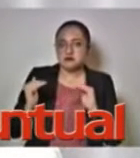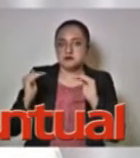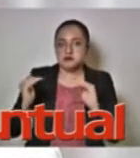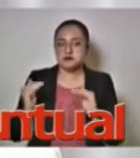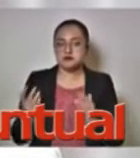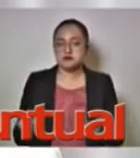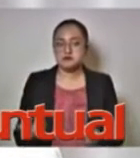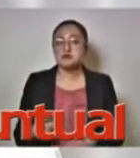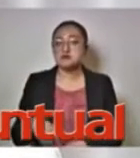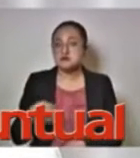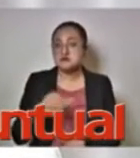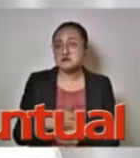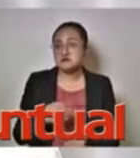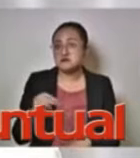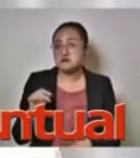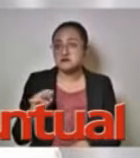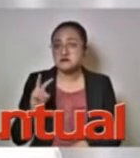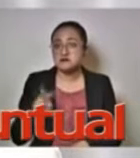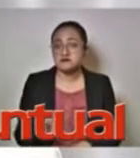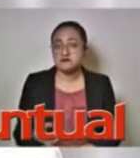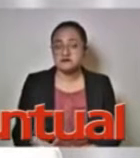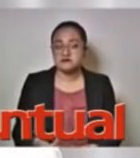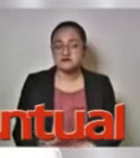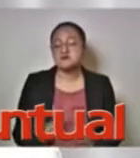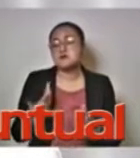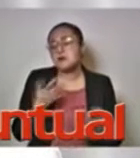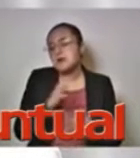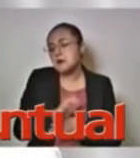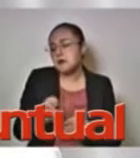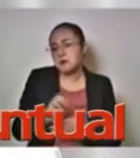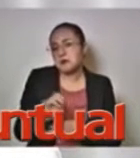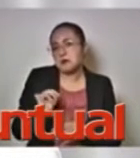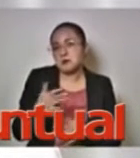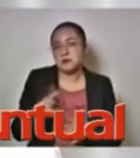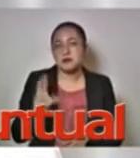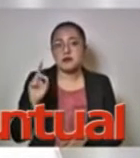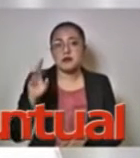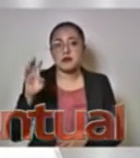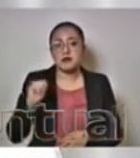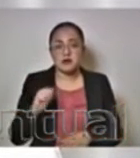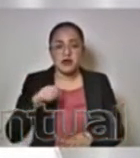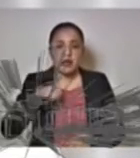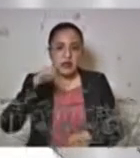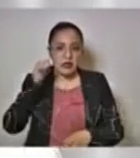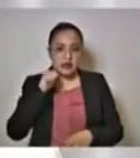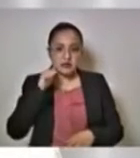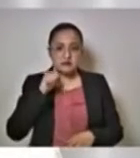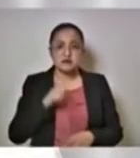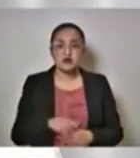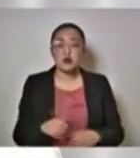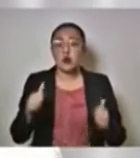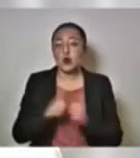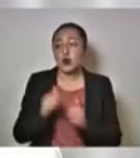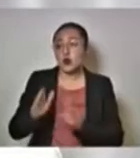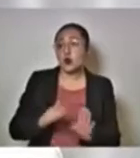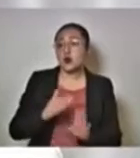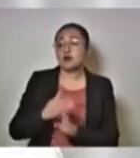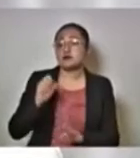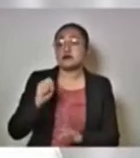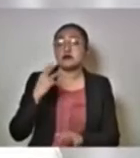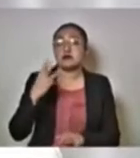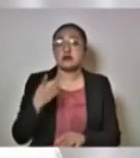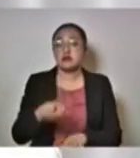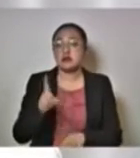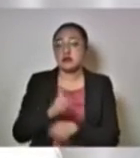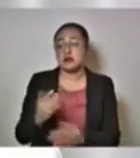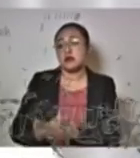entonces si por ejemplo podrán decir que 39 casos de ayer contra 63 de días